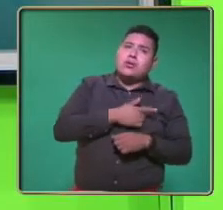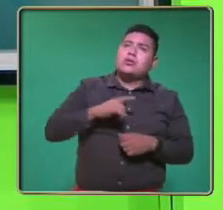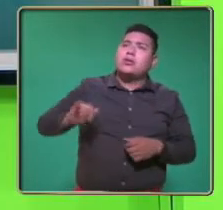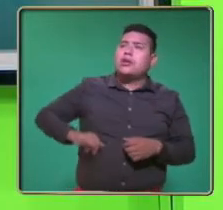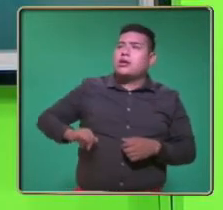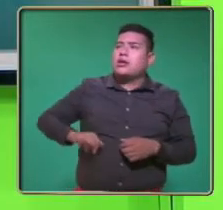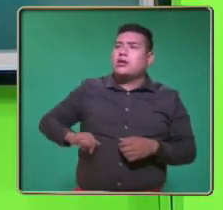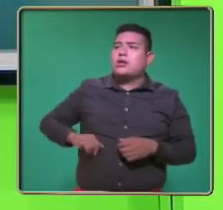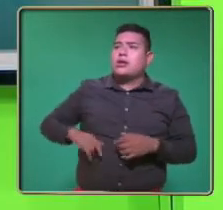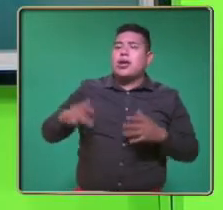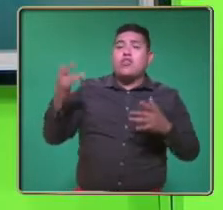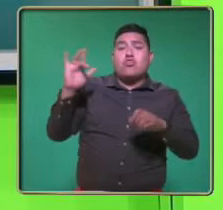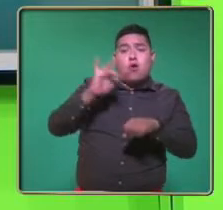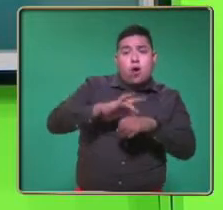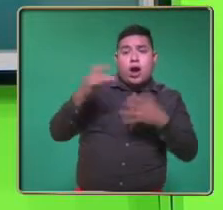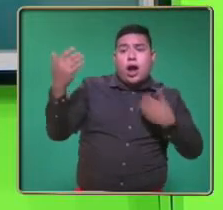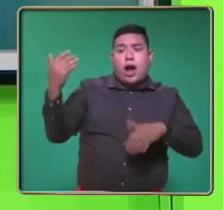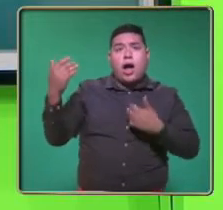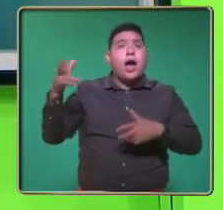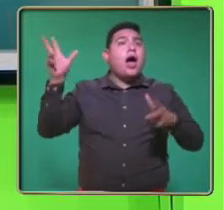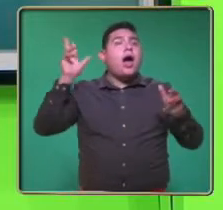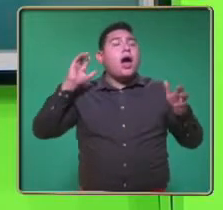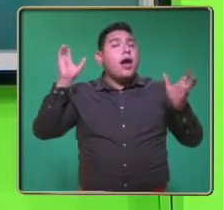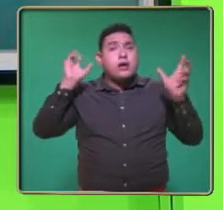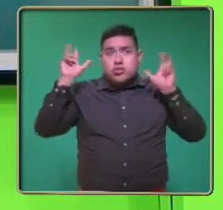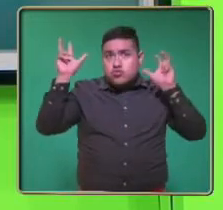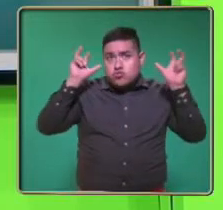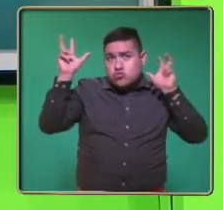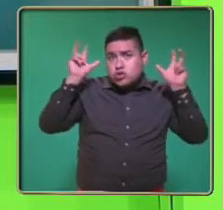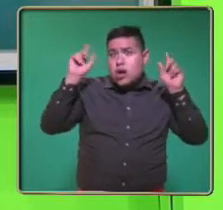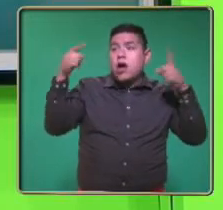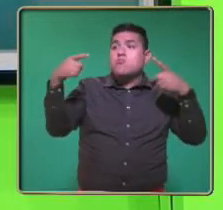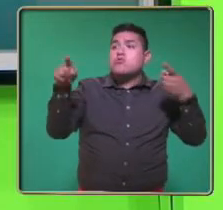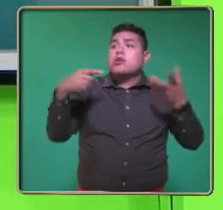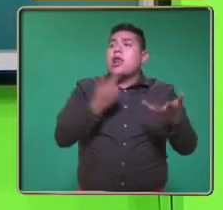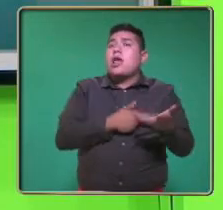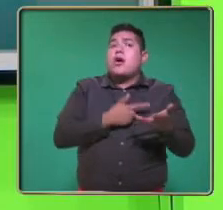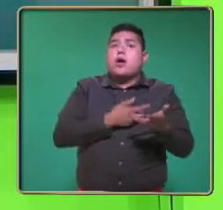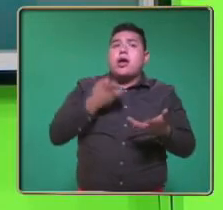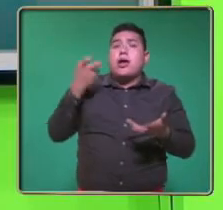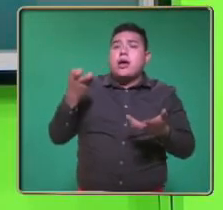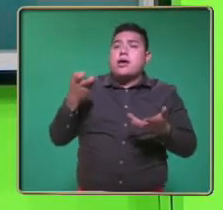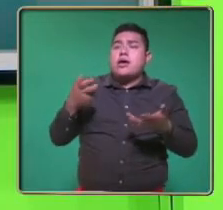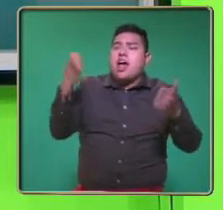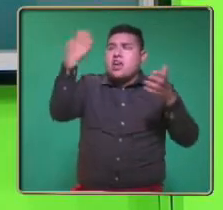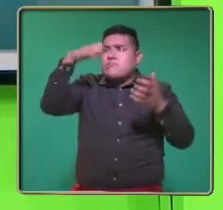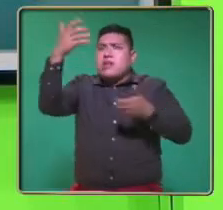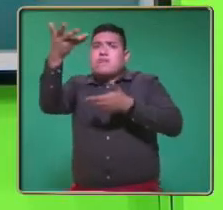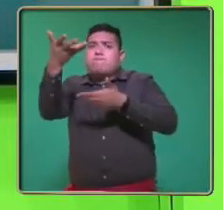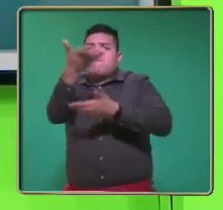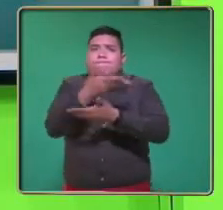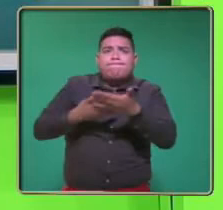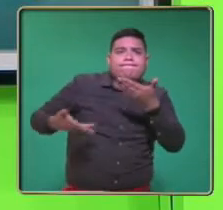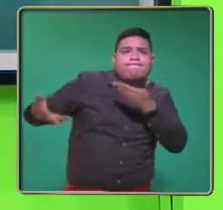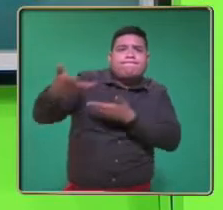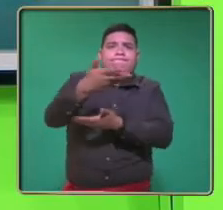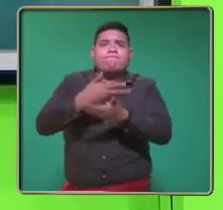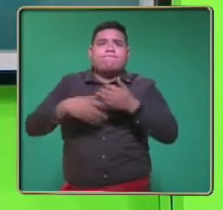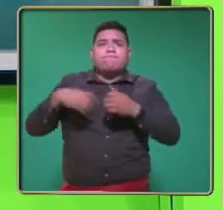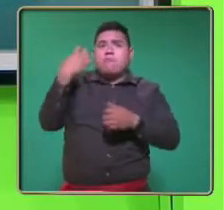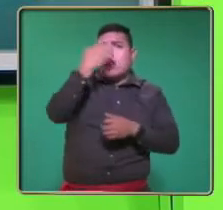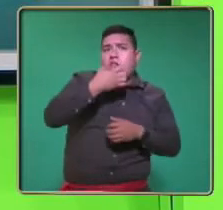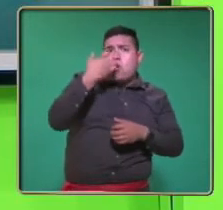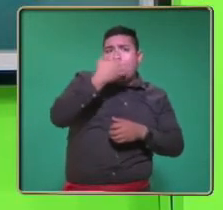gusta tocar, escuchar, con quién relacionarse, va a favorecer que este intercambio de experiencias, tanto con la